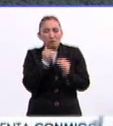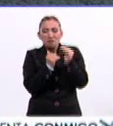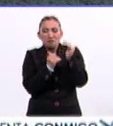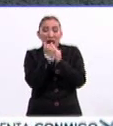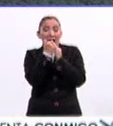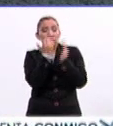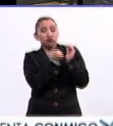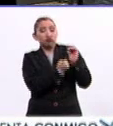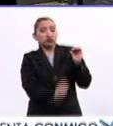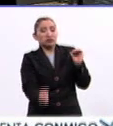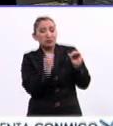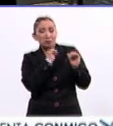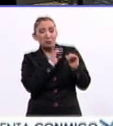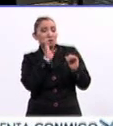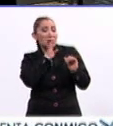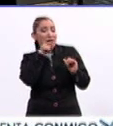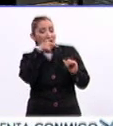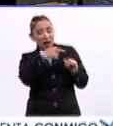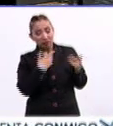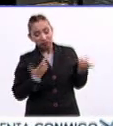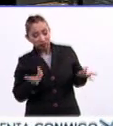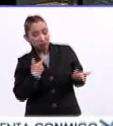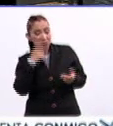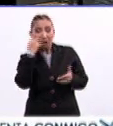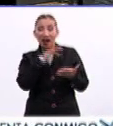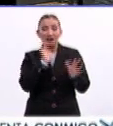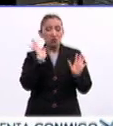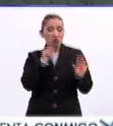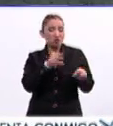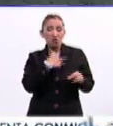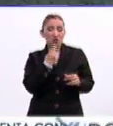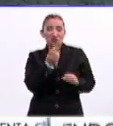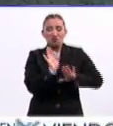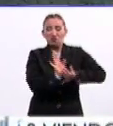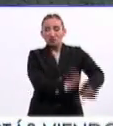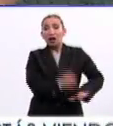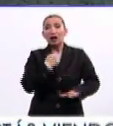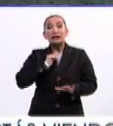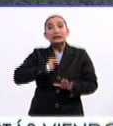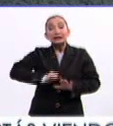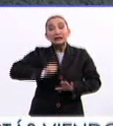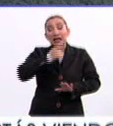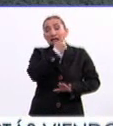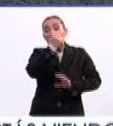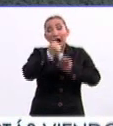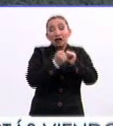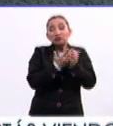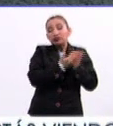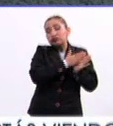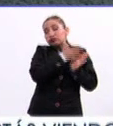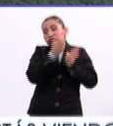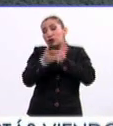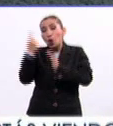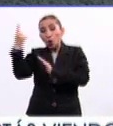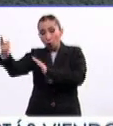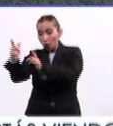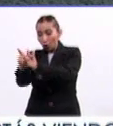gusto, ¿no? Ese tipo de obras y que no hay que leerlas. Tuvimos que esperar todo un siglo para que una generación